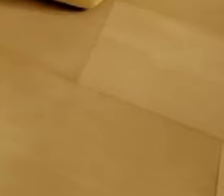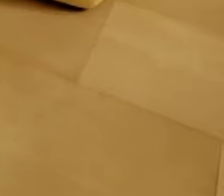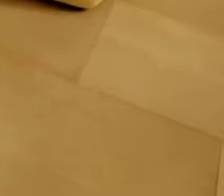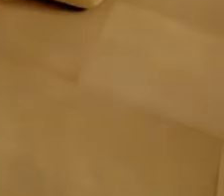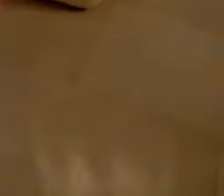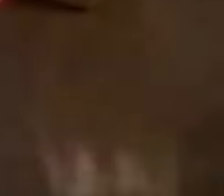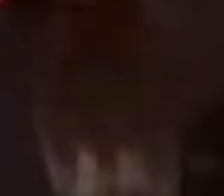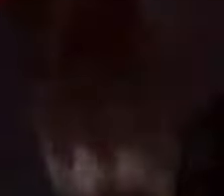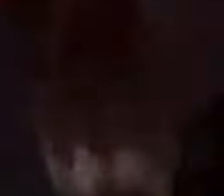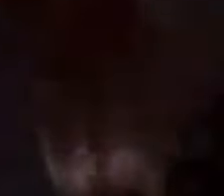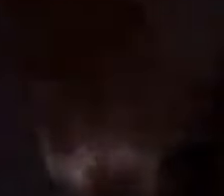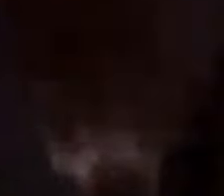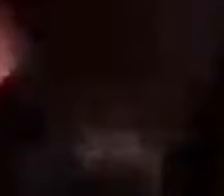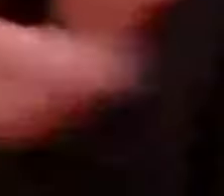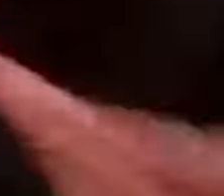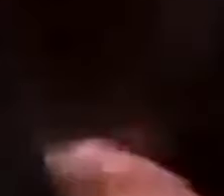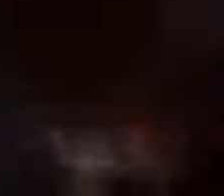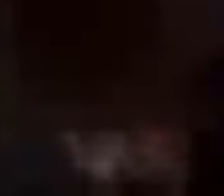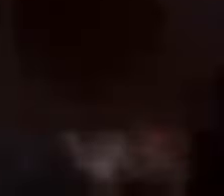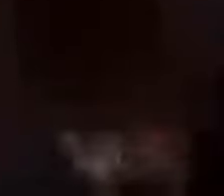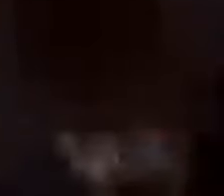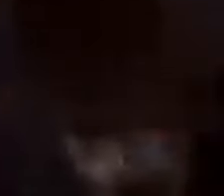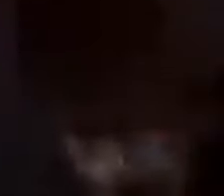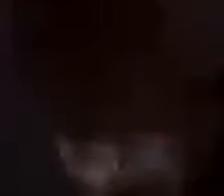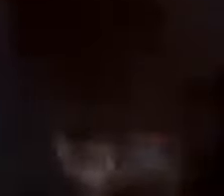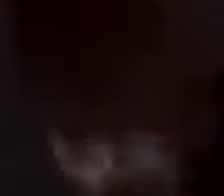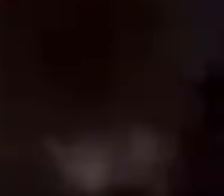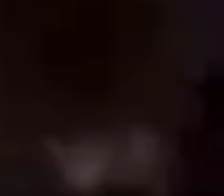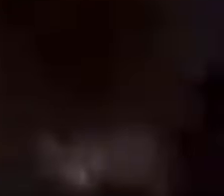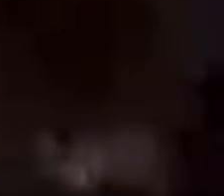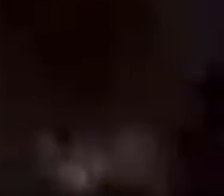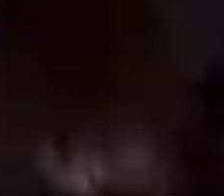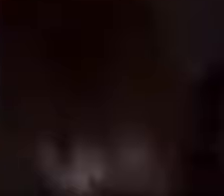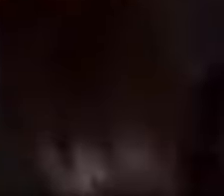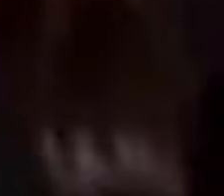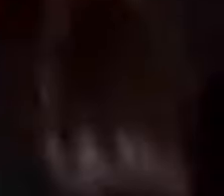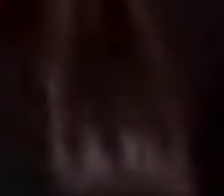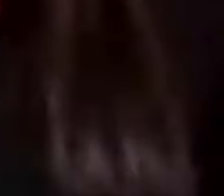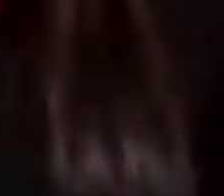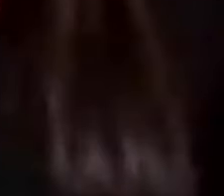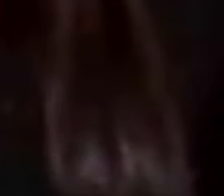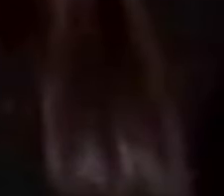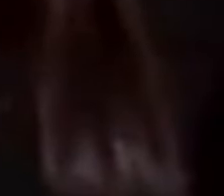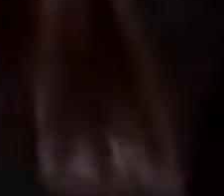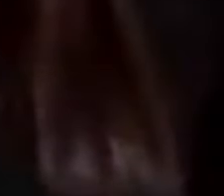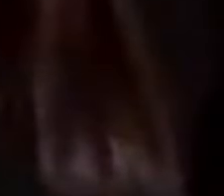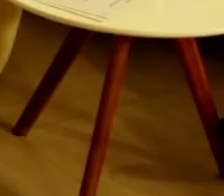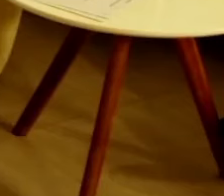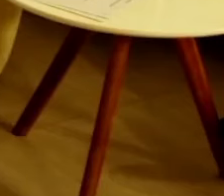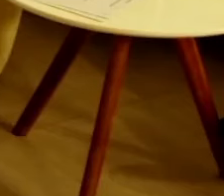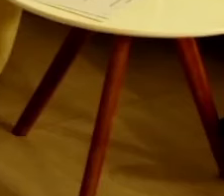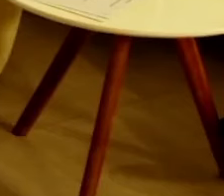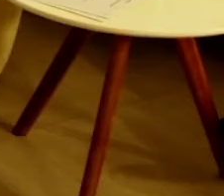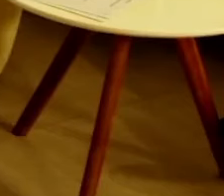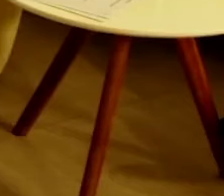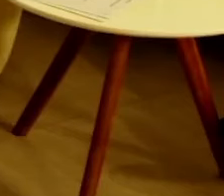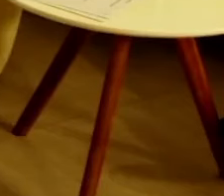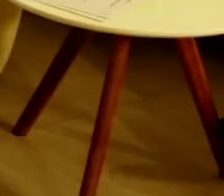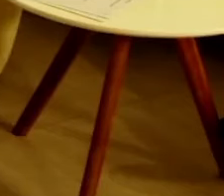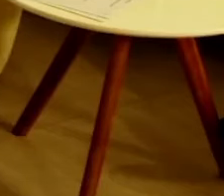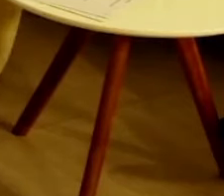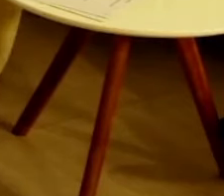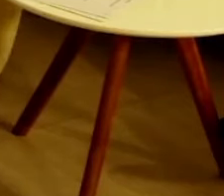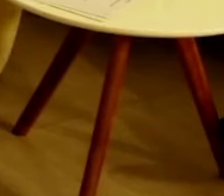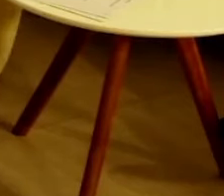Bienvenidos todos a la tercera conferencia de Rosen Talks. Niños a dormir, es muy importante el tema y yo estoy seguro que todas las mamás